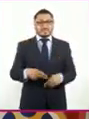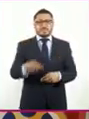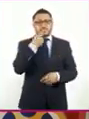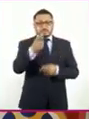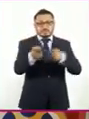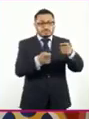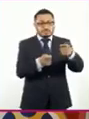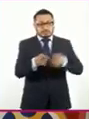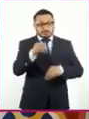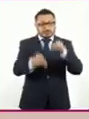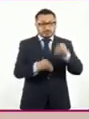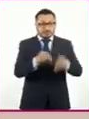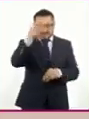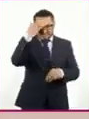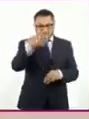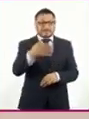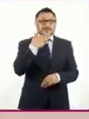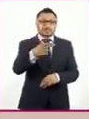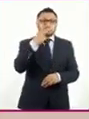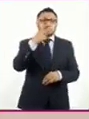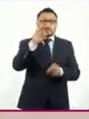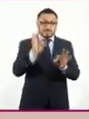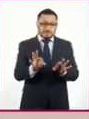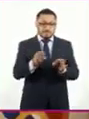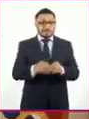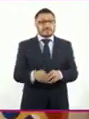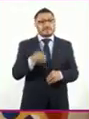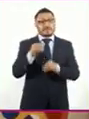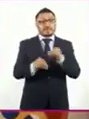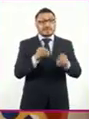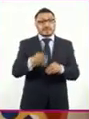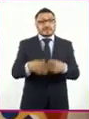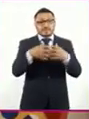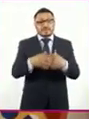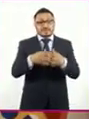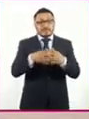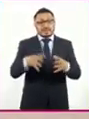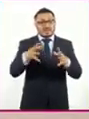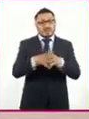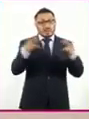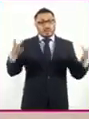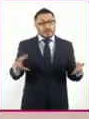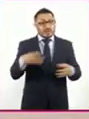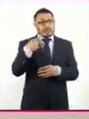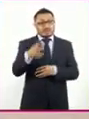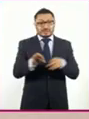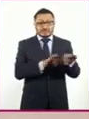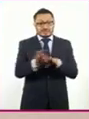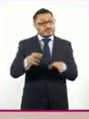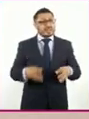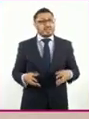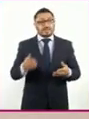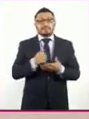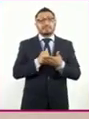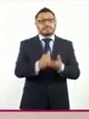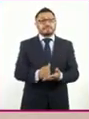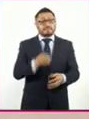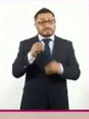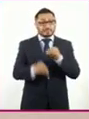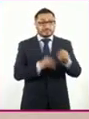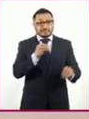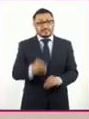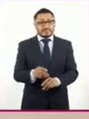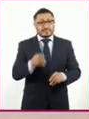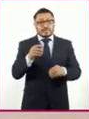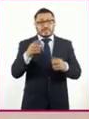operan las saben usar bien. La precisión de las máquinas y la gran capacidad de sus operarios ayudan a que el proceso de